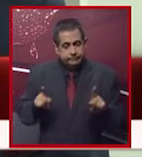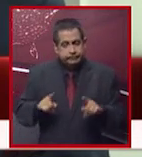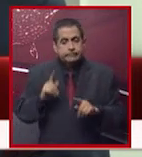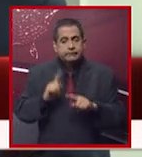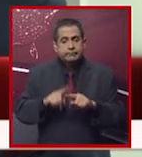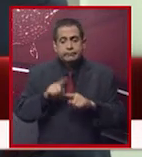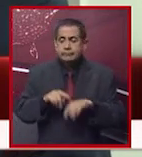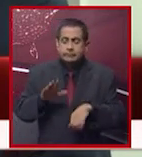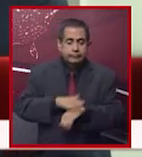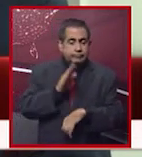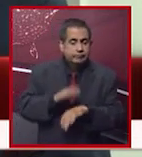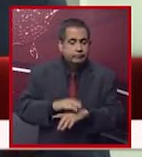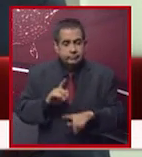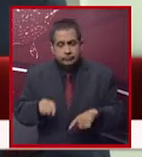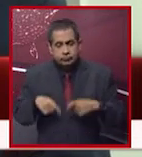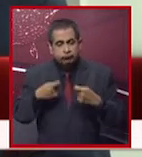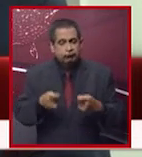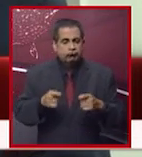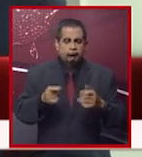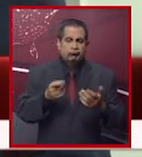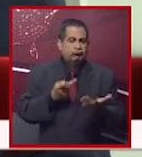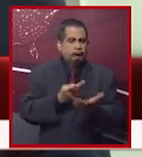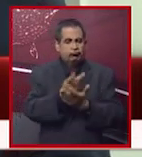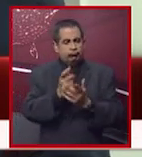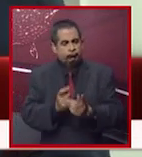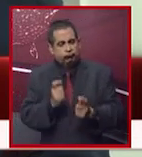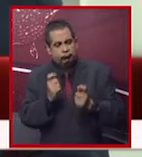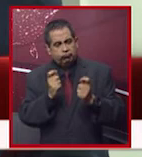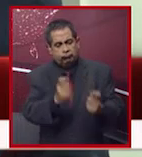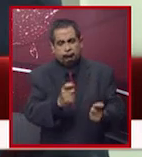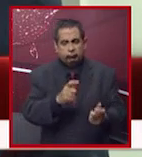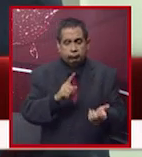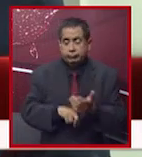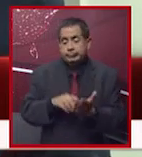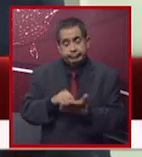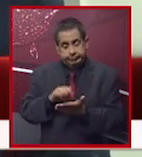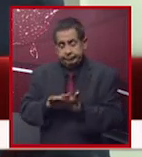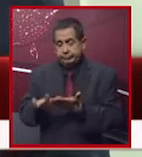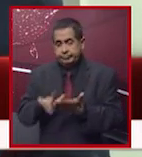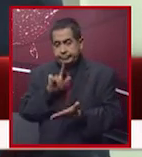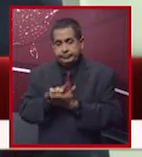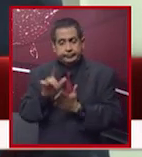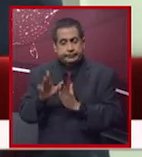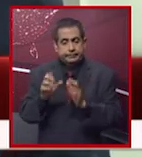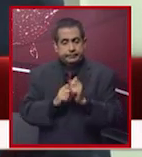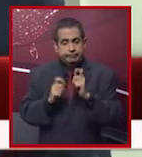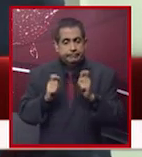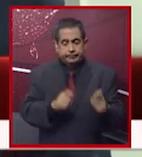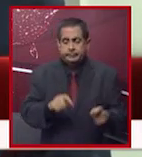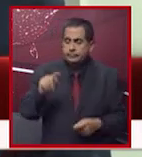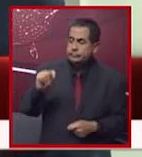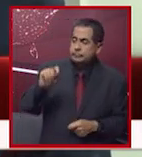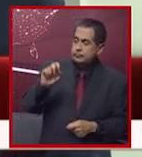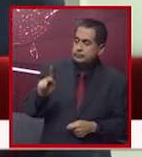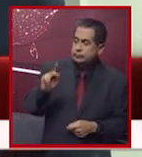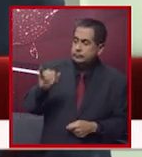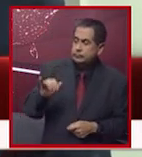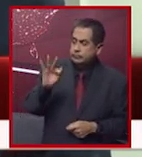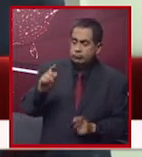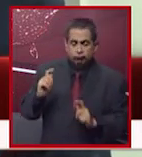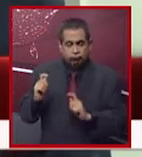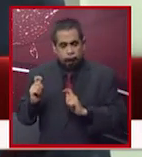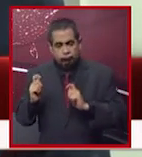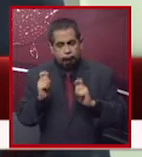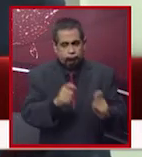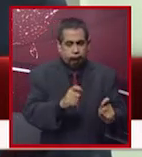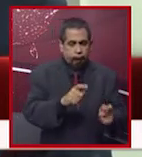la calificación y la entrega de la constancia le corresponde, porque así está previsto en la Constitución, al Tribunal Electoral del Poder Judicial